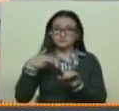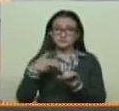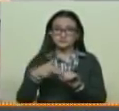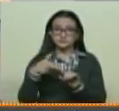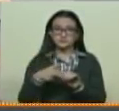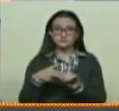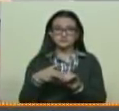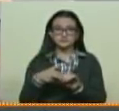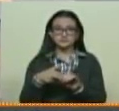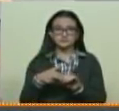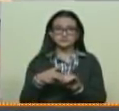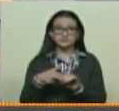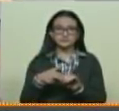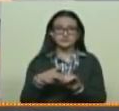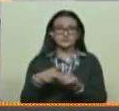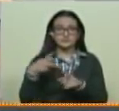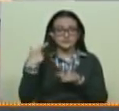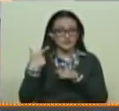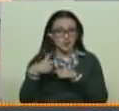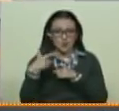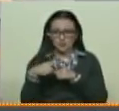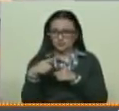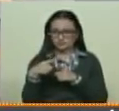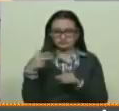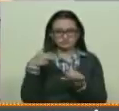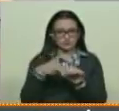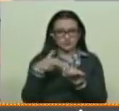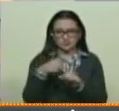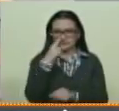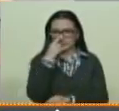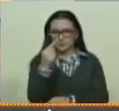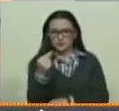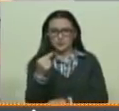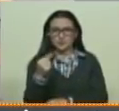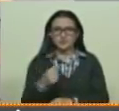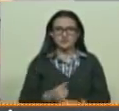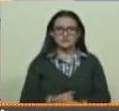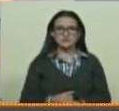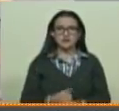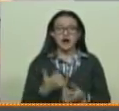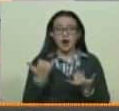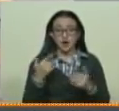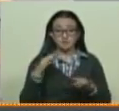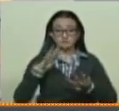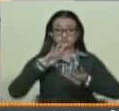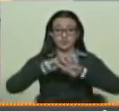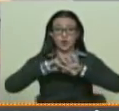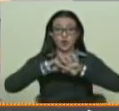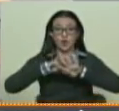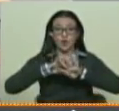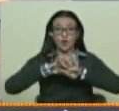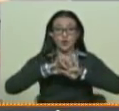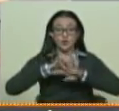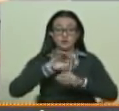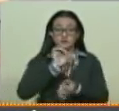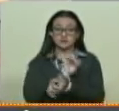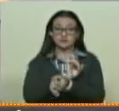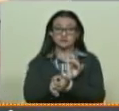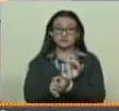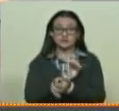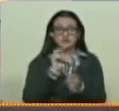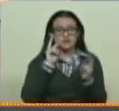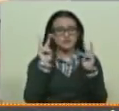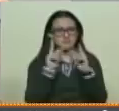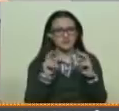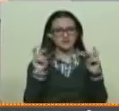Orinoco, de filiales como Petrozamora, estén ahora tras las rejas en investigación y